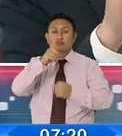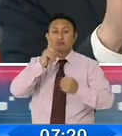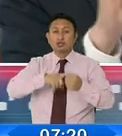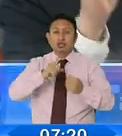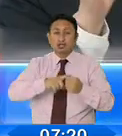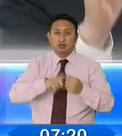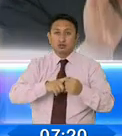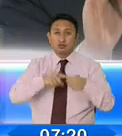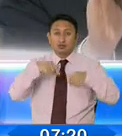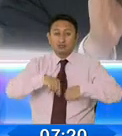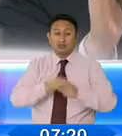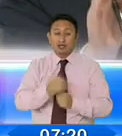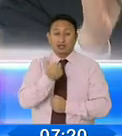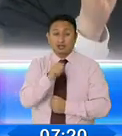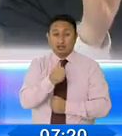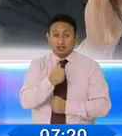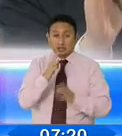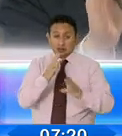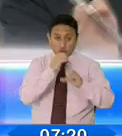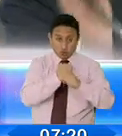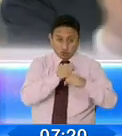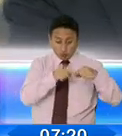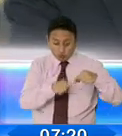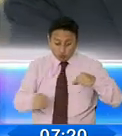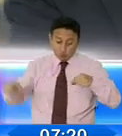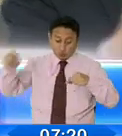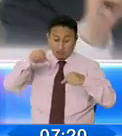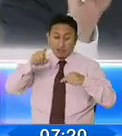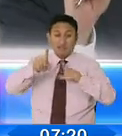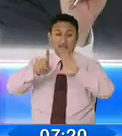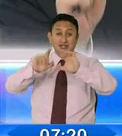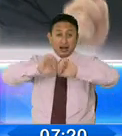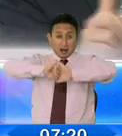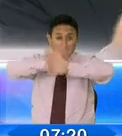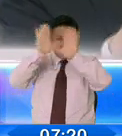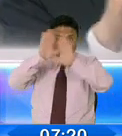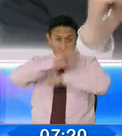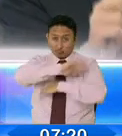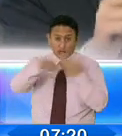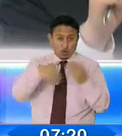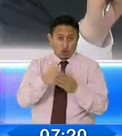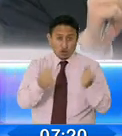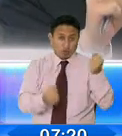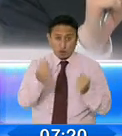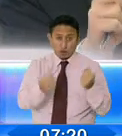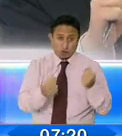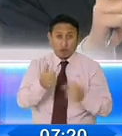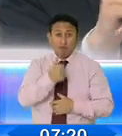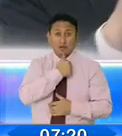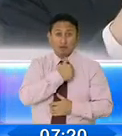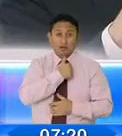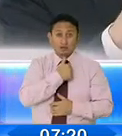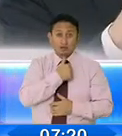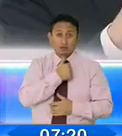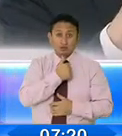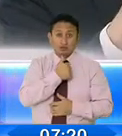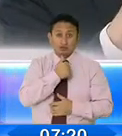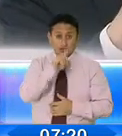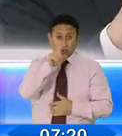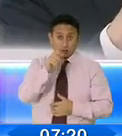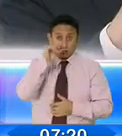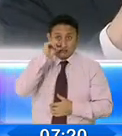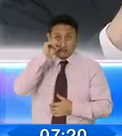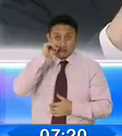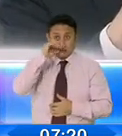Metropolitano de 22 horas, 10 de la noche a 6 de la mañana, es para todos los vehículos particulares. Para todos